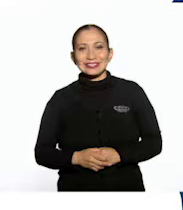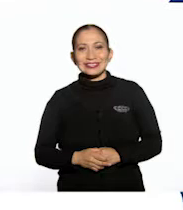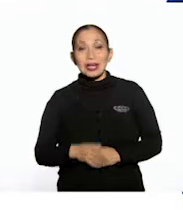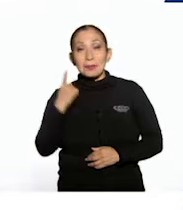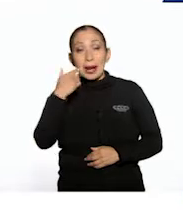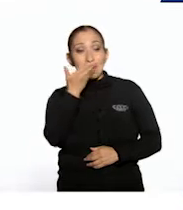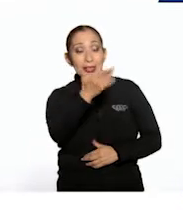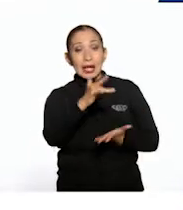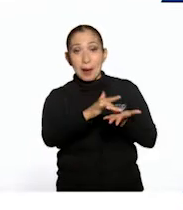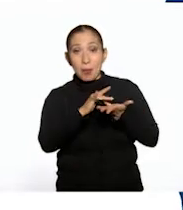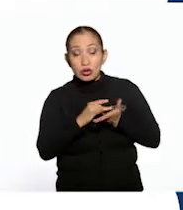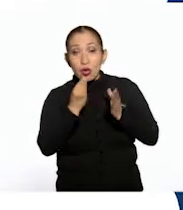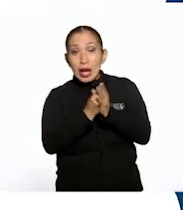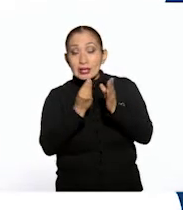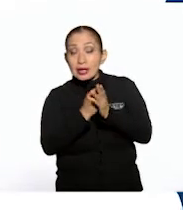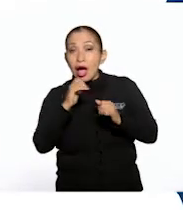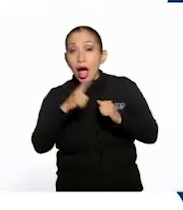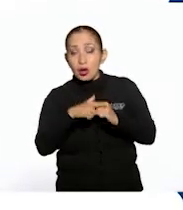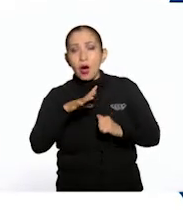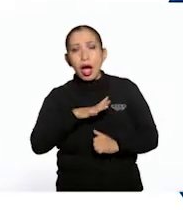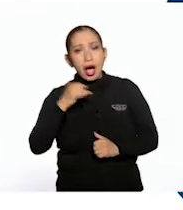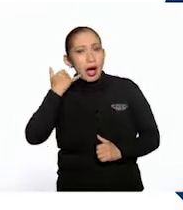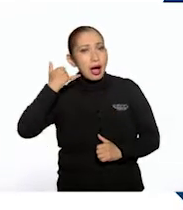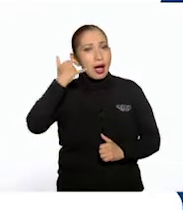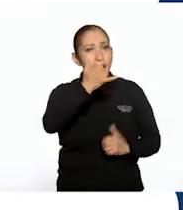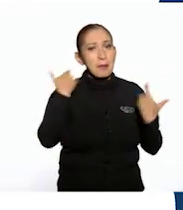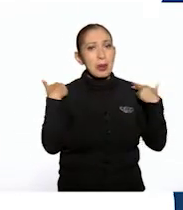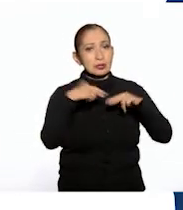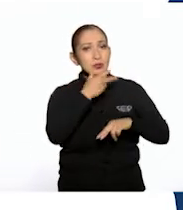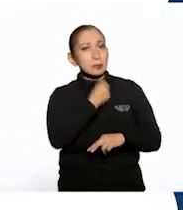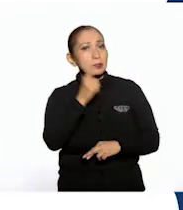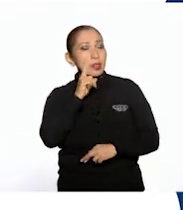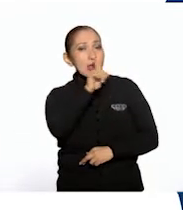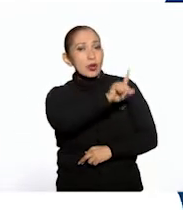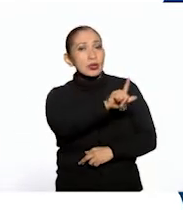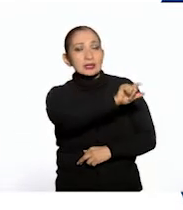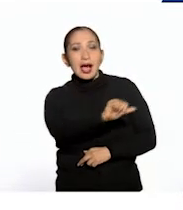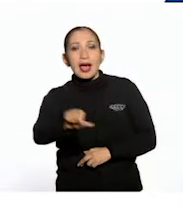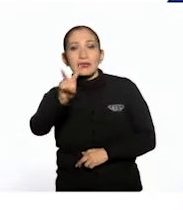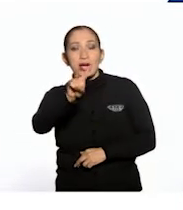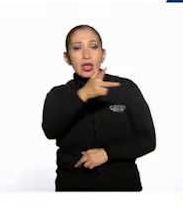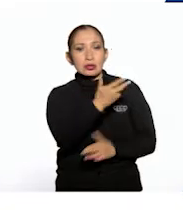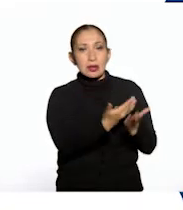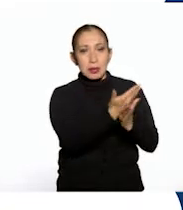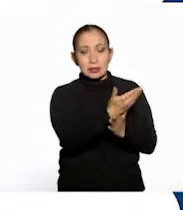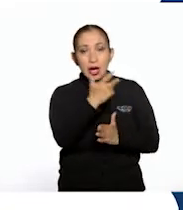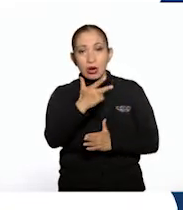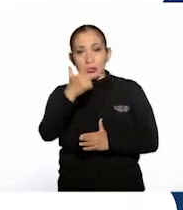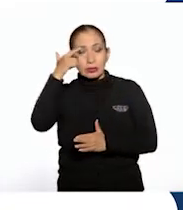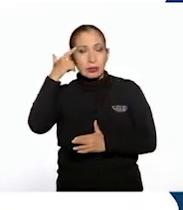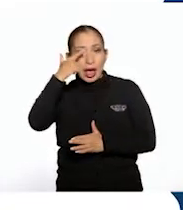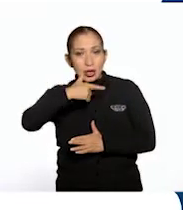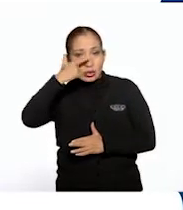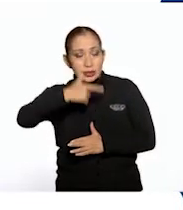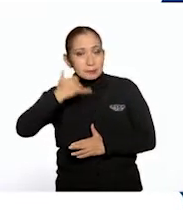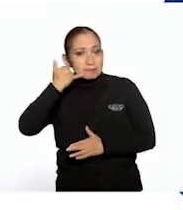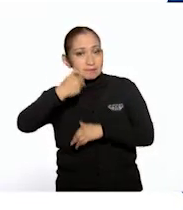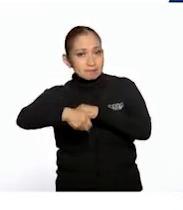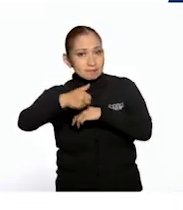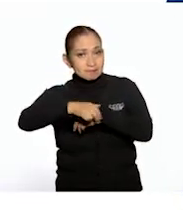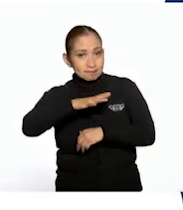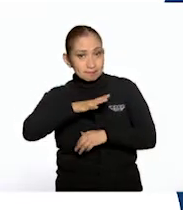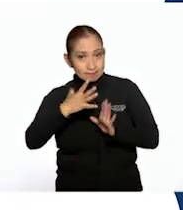Para solicitar apoyo pedagógico, comunícate con maestras y maestros de lunes a viernes de 8 a 20 horas al